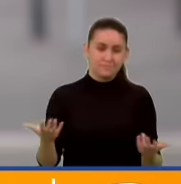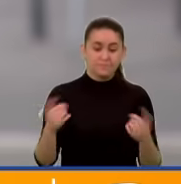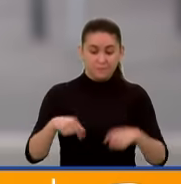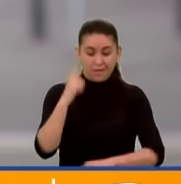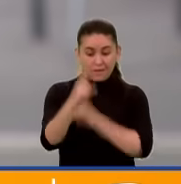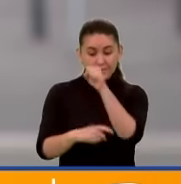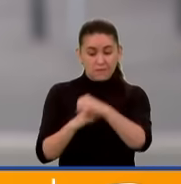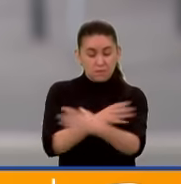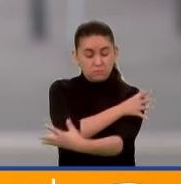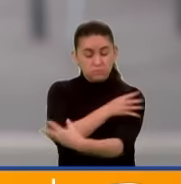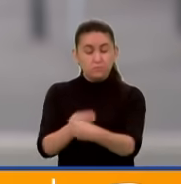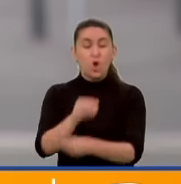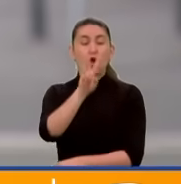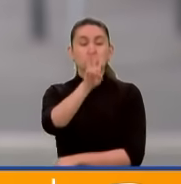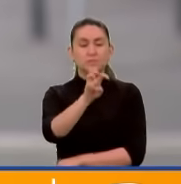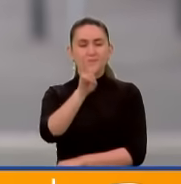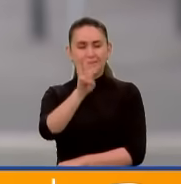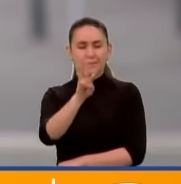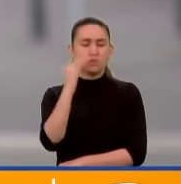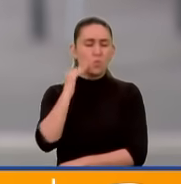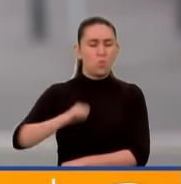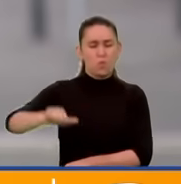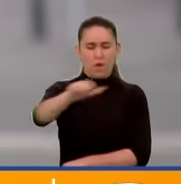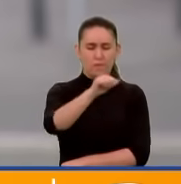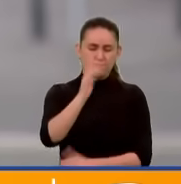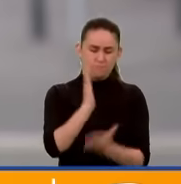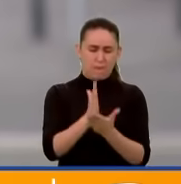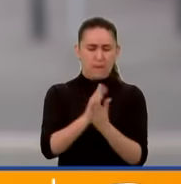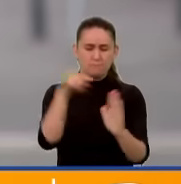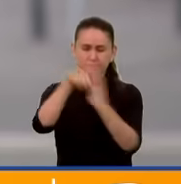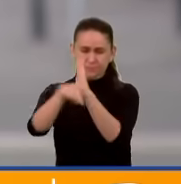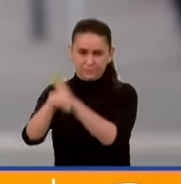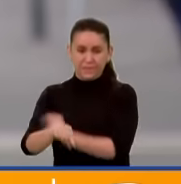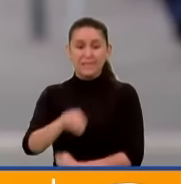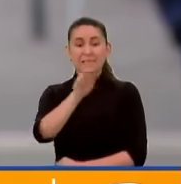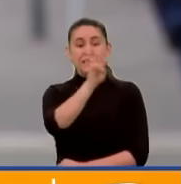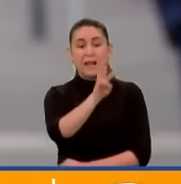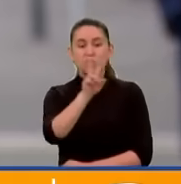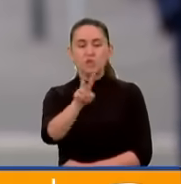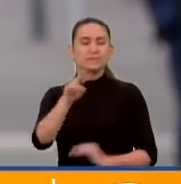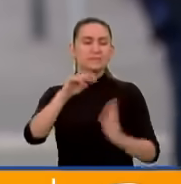mujeres han sido asesinadas en Bogotá. 32 casos son tipificados como feminicidios.